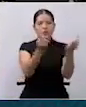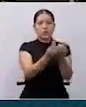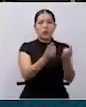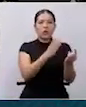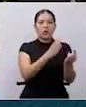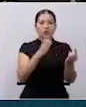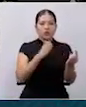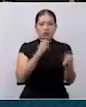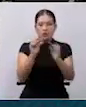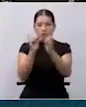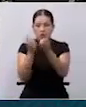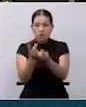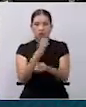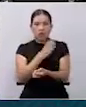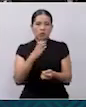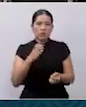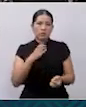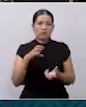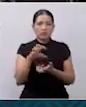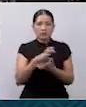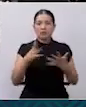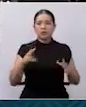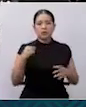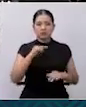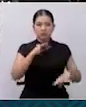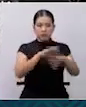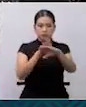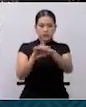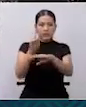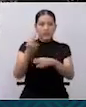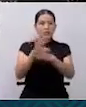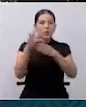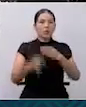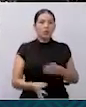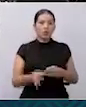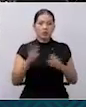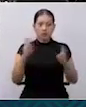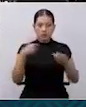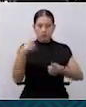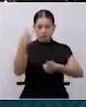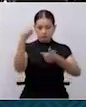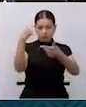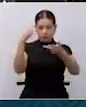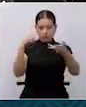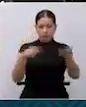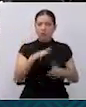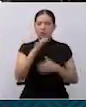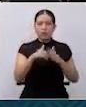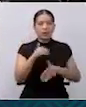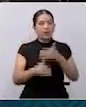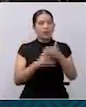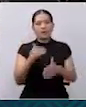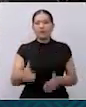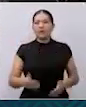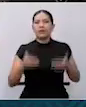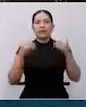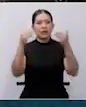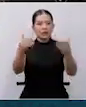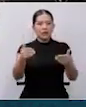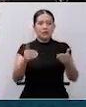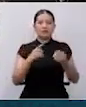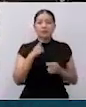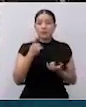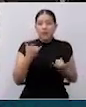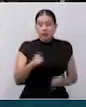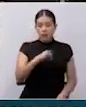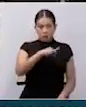el recomendado siempre, que tiene que dar cumplimiento con una calificación, que esto prospera adelante. Lo que me preocupa a